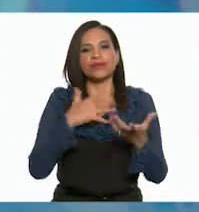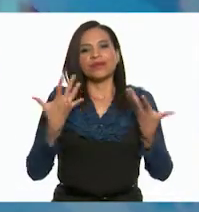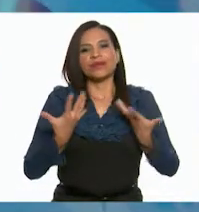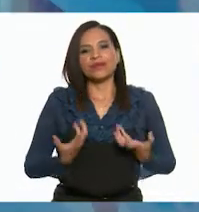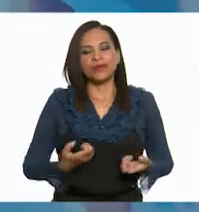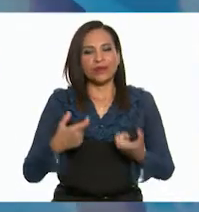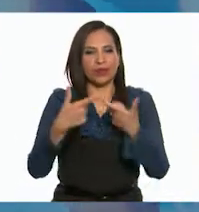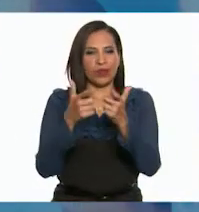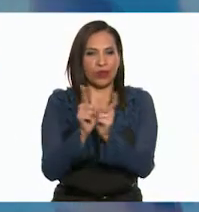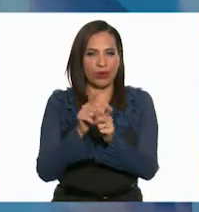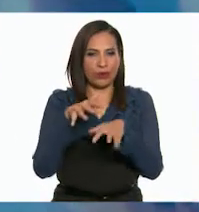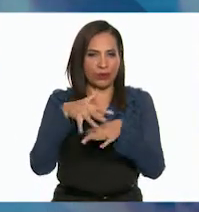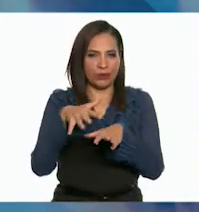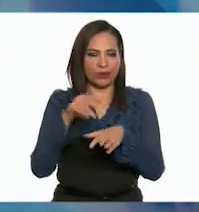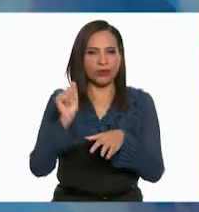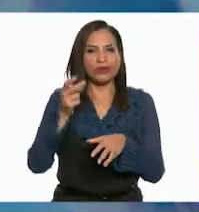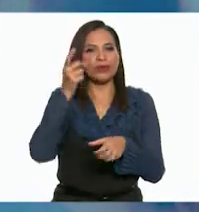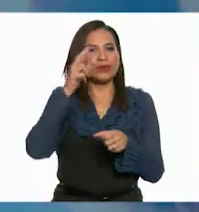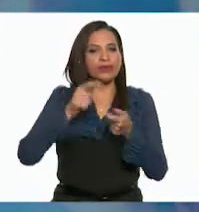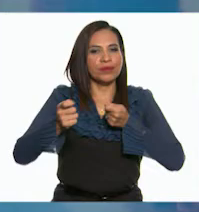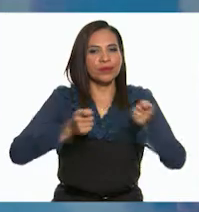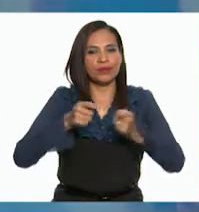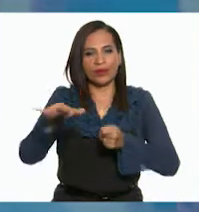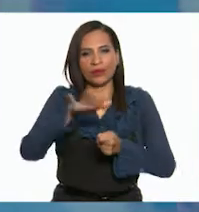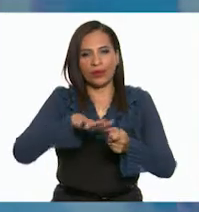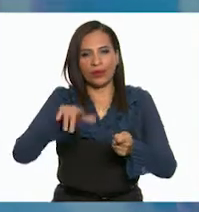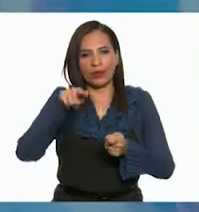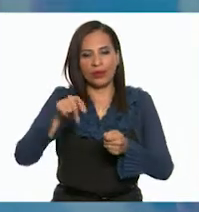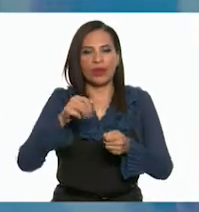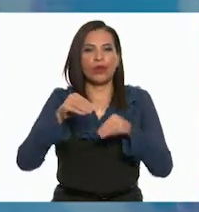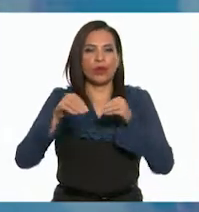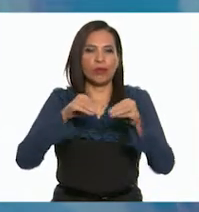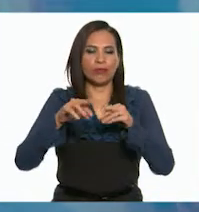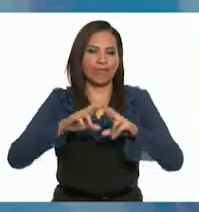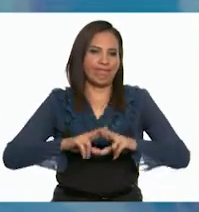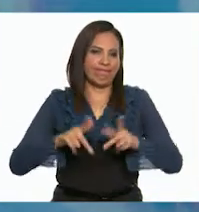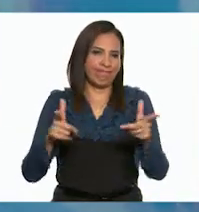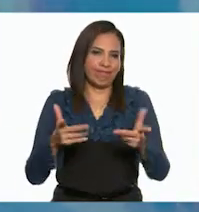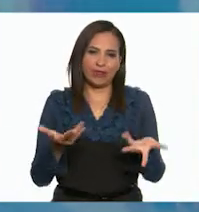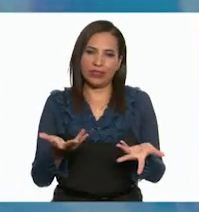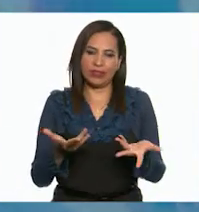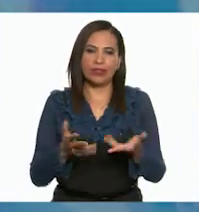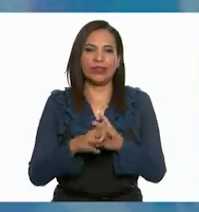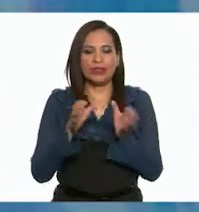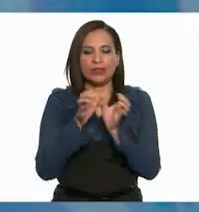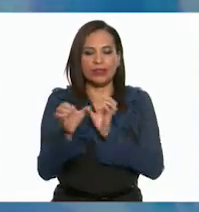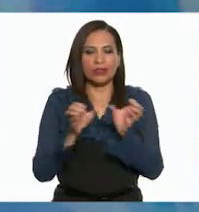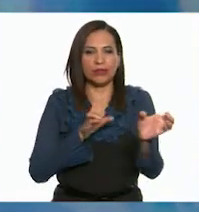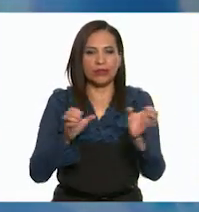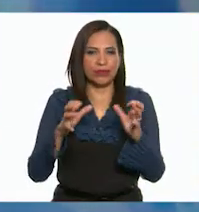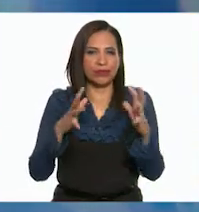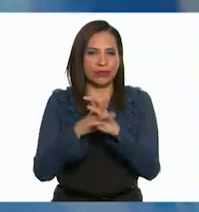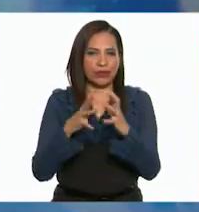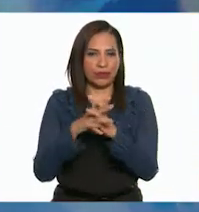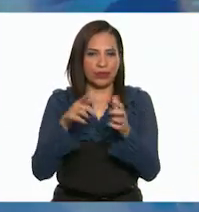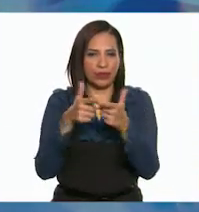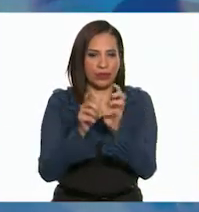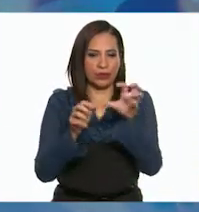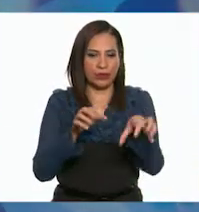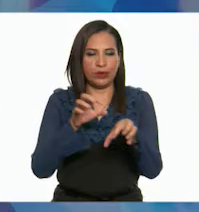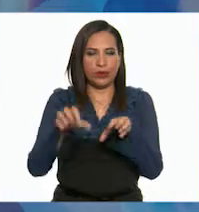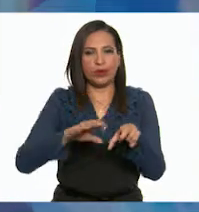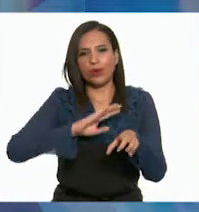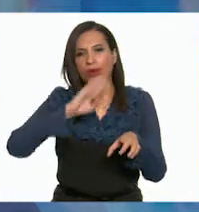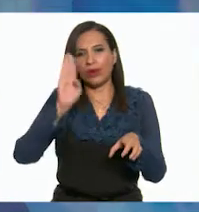entre las tropas. La dirección central del movimiento insurgente se rompió y se disgregó en guerrillas. Con la muerte